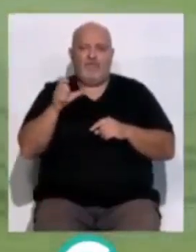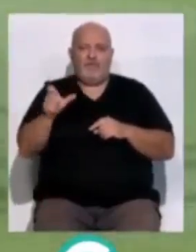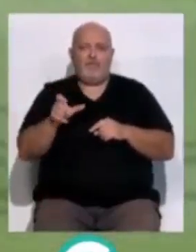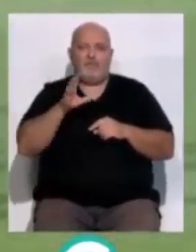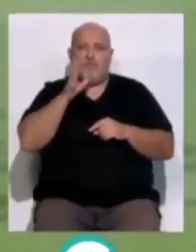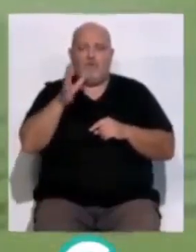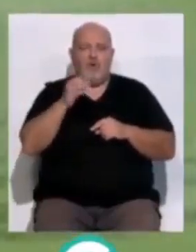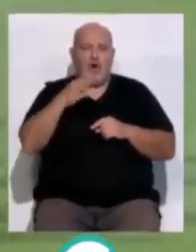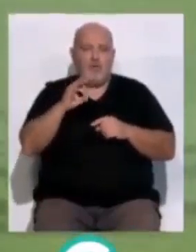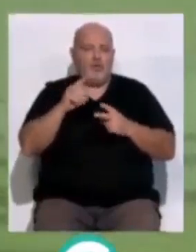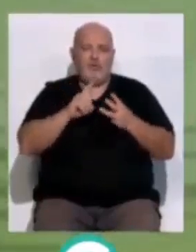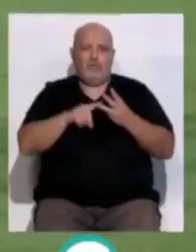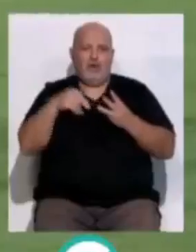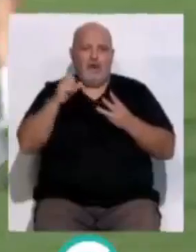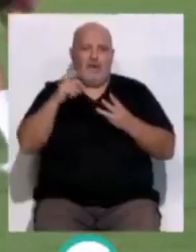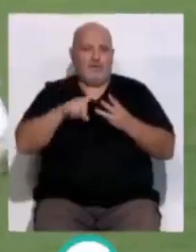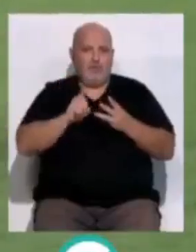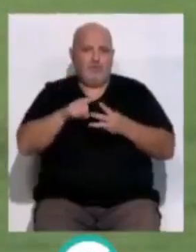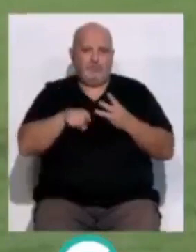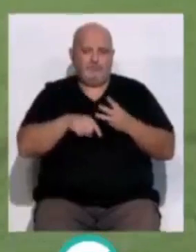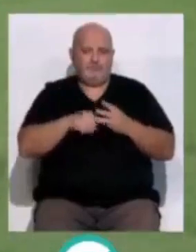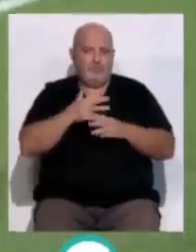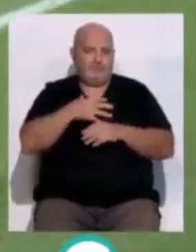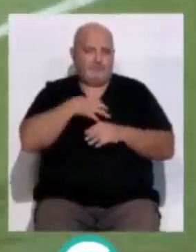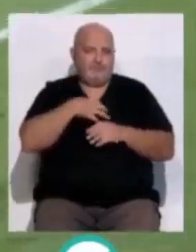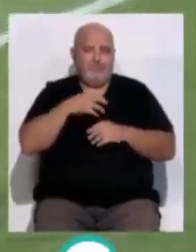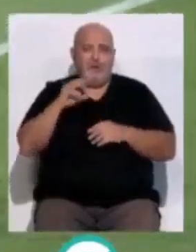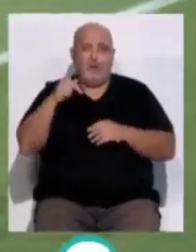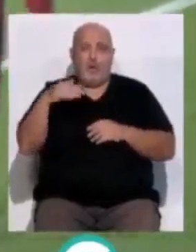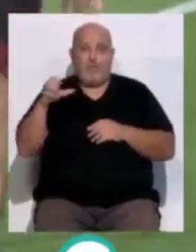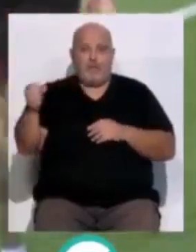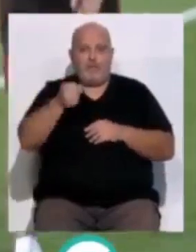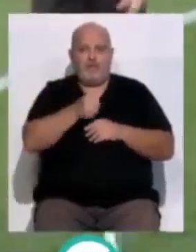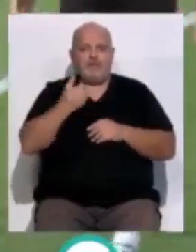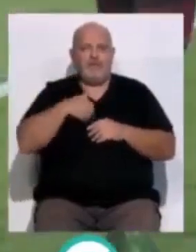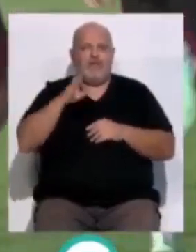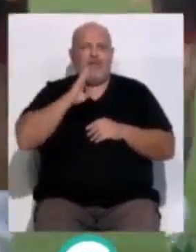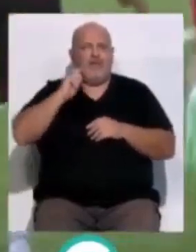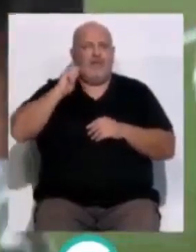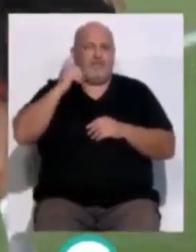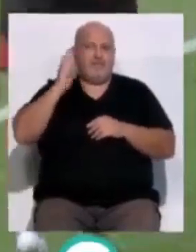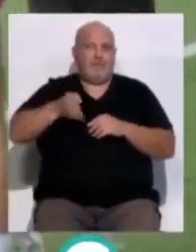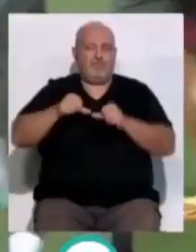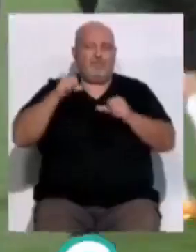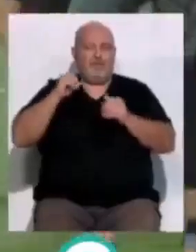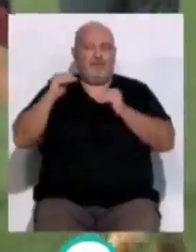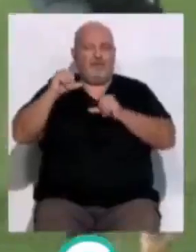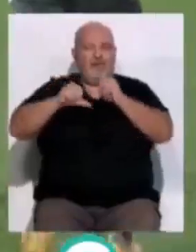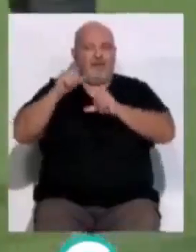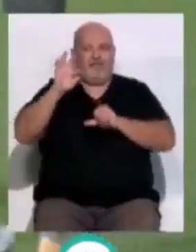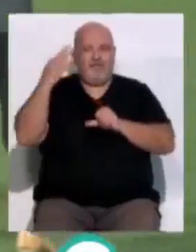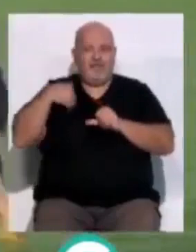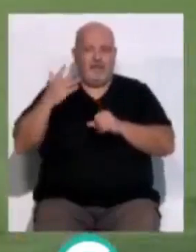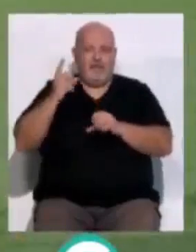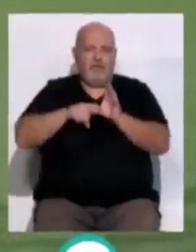Emeterio, Brian Ocampo y Martín Calderón. Recupera a Romy Kouamé tras cumplir el partido de sanción que arrastraba en competición francesa